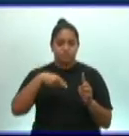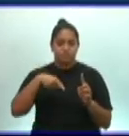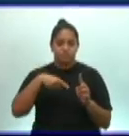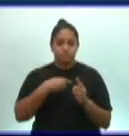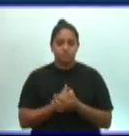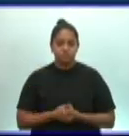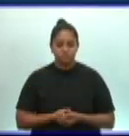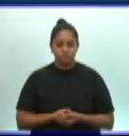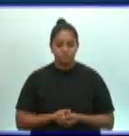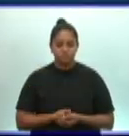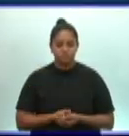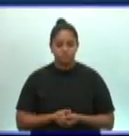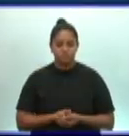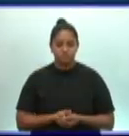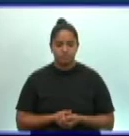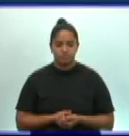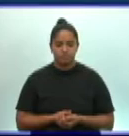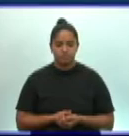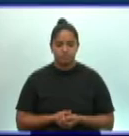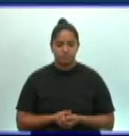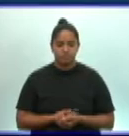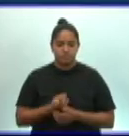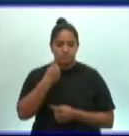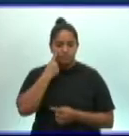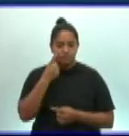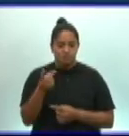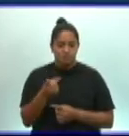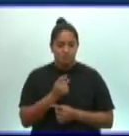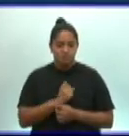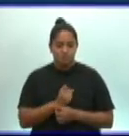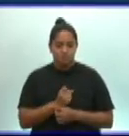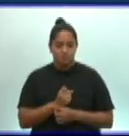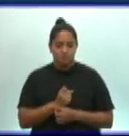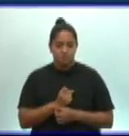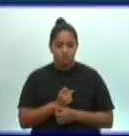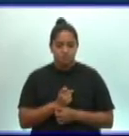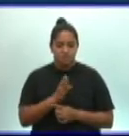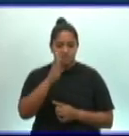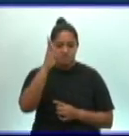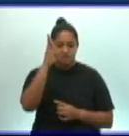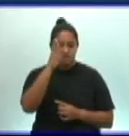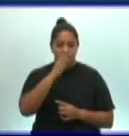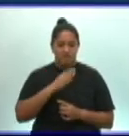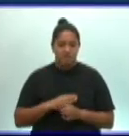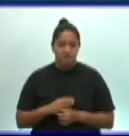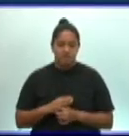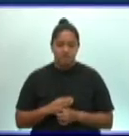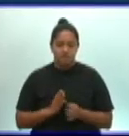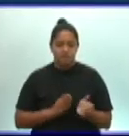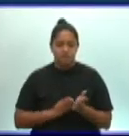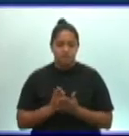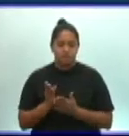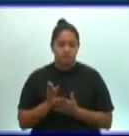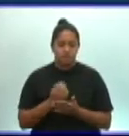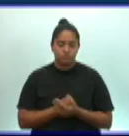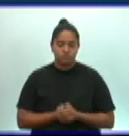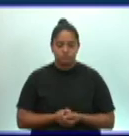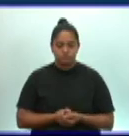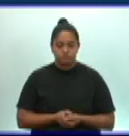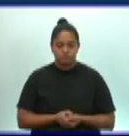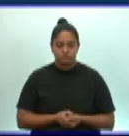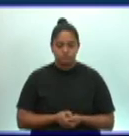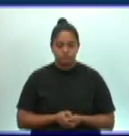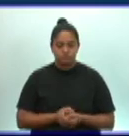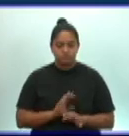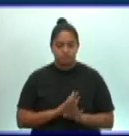pantalla. Fíjense que la velocidad es tangente a la trayectoria, por supuesto, de las características del movimiento circunferencial uniforme que ya